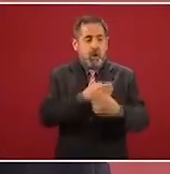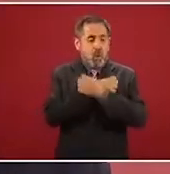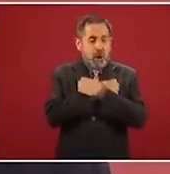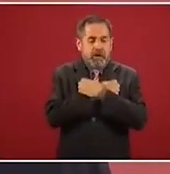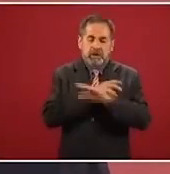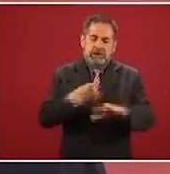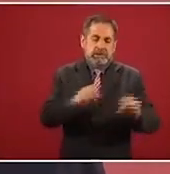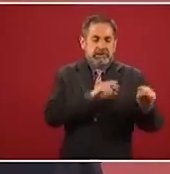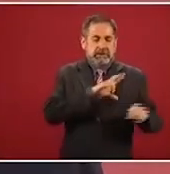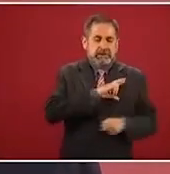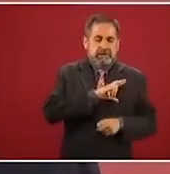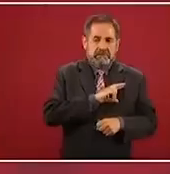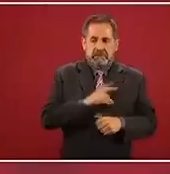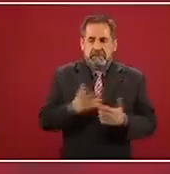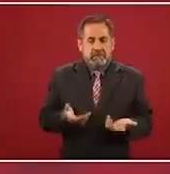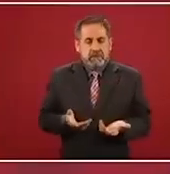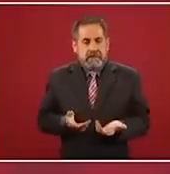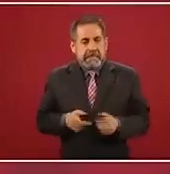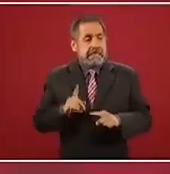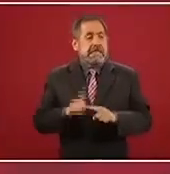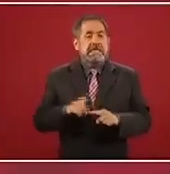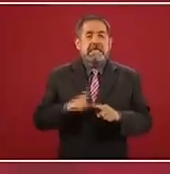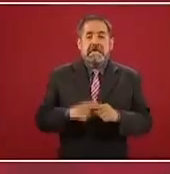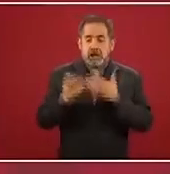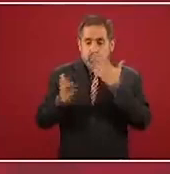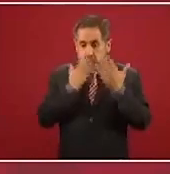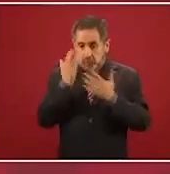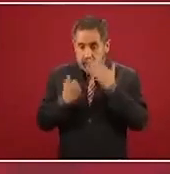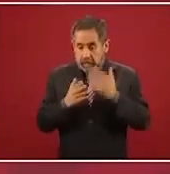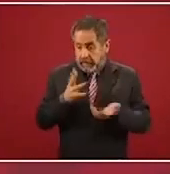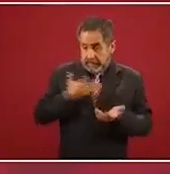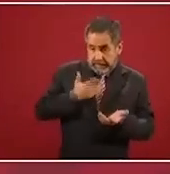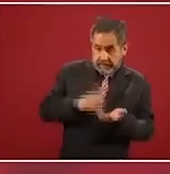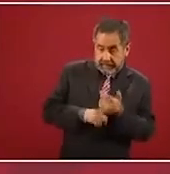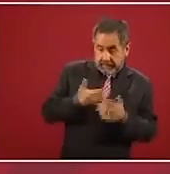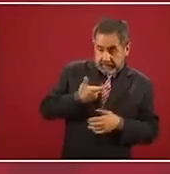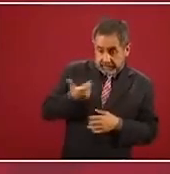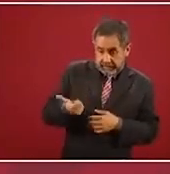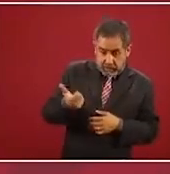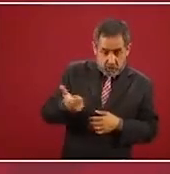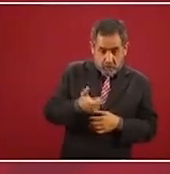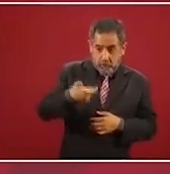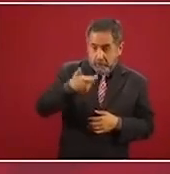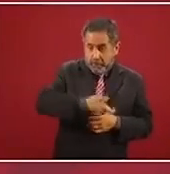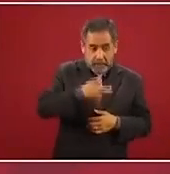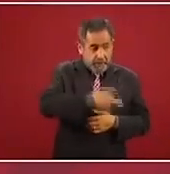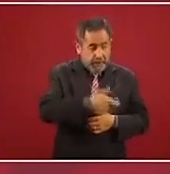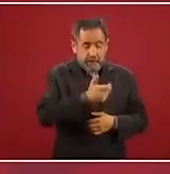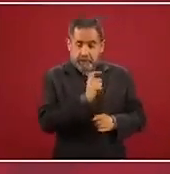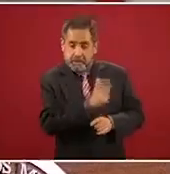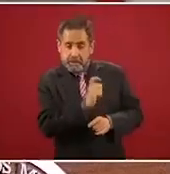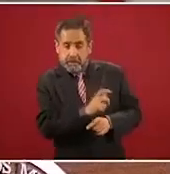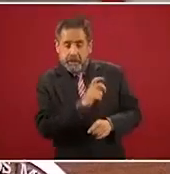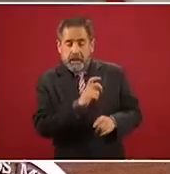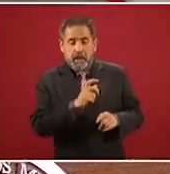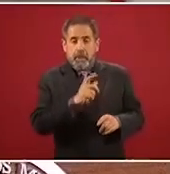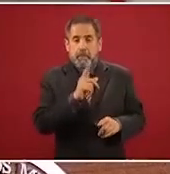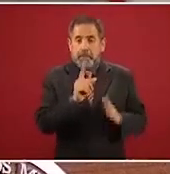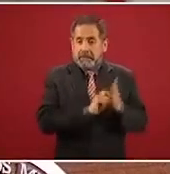que estudiaran los que tenían para pagar colegiatura.